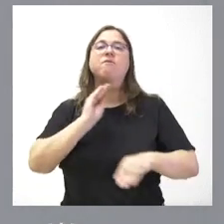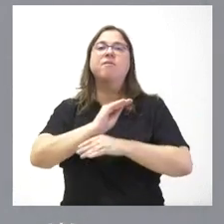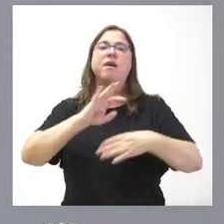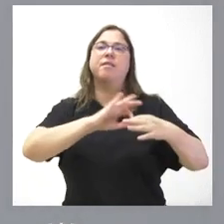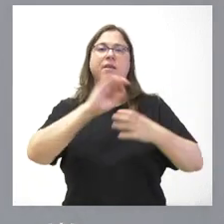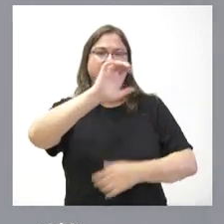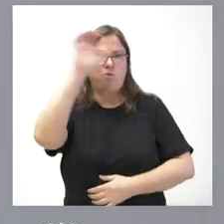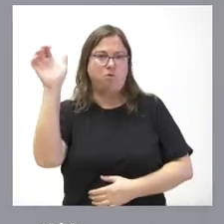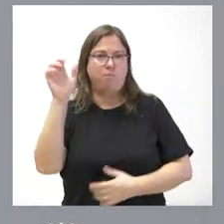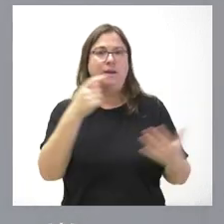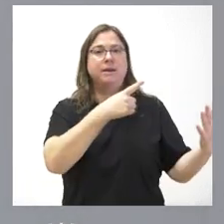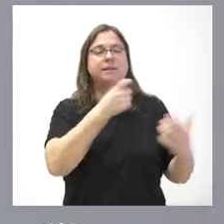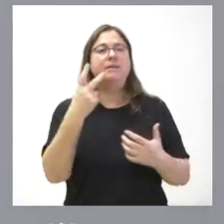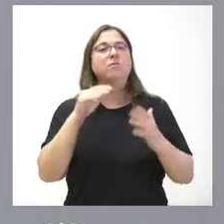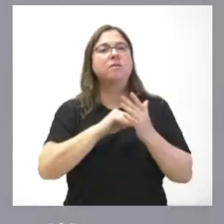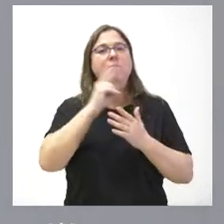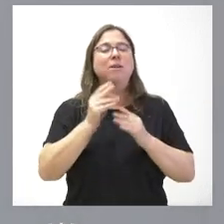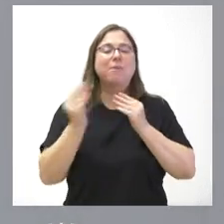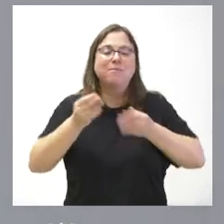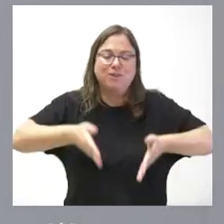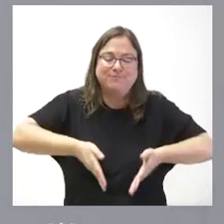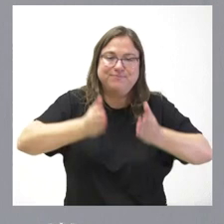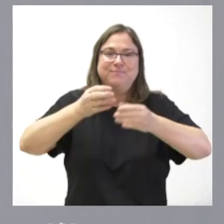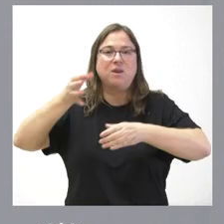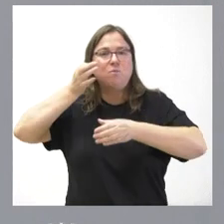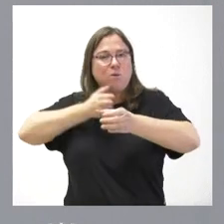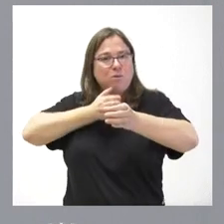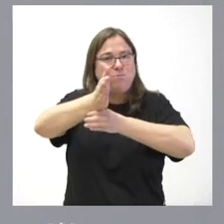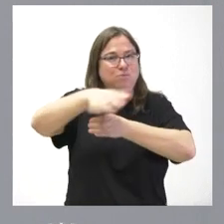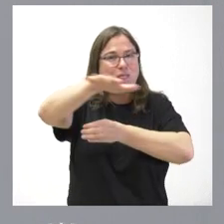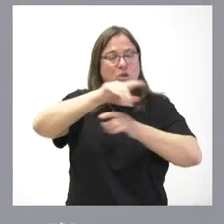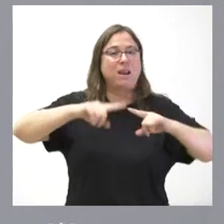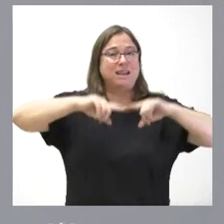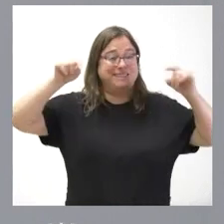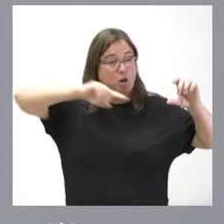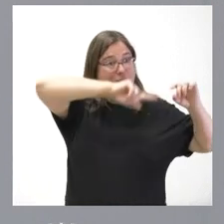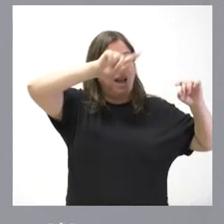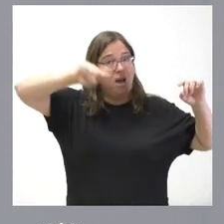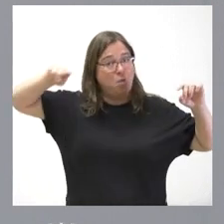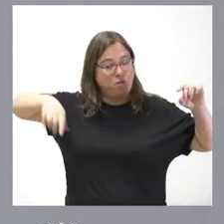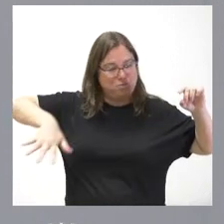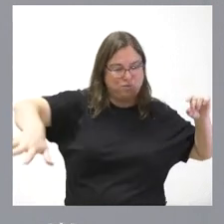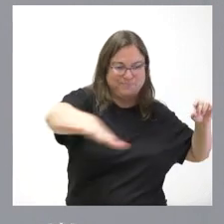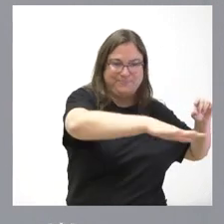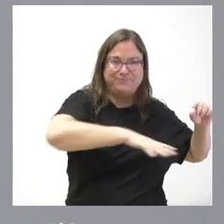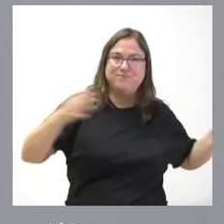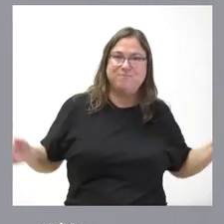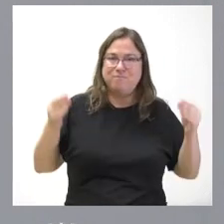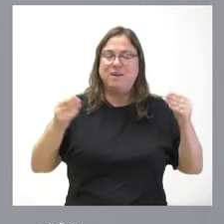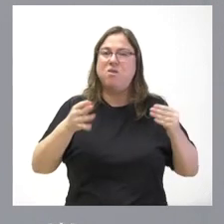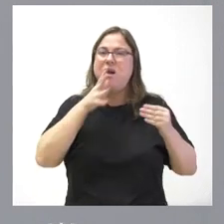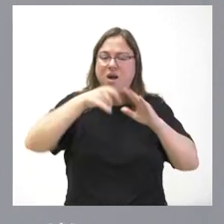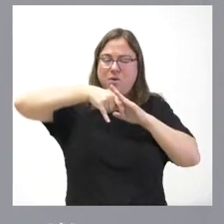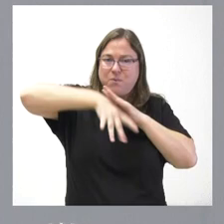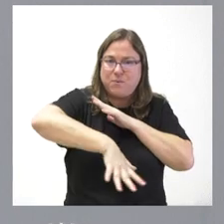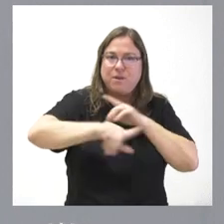600 20,000 para la mejora de la travesía en el entorno del Acueducto de Segovia se rehabilita el firme se mejora el drenaje y